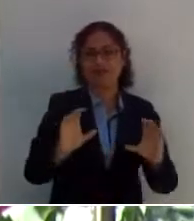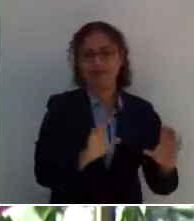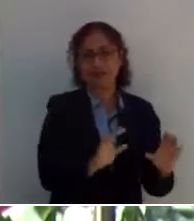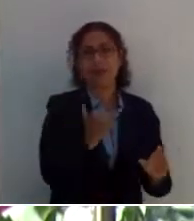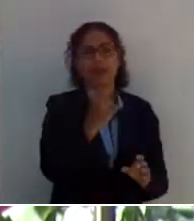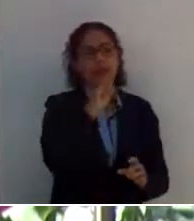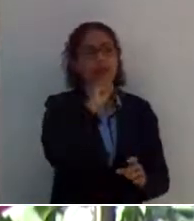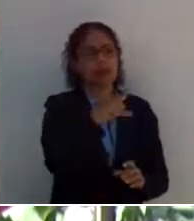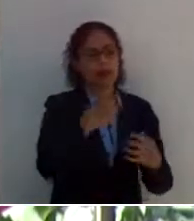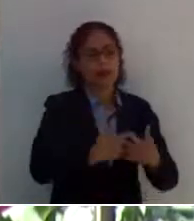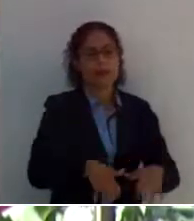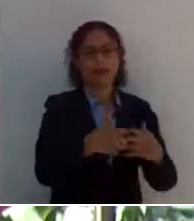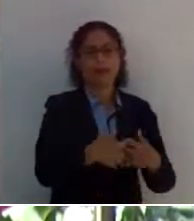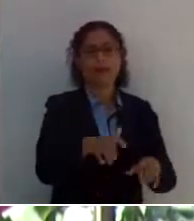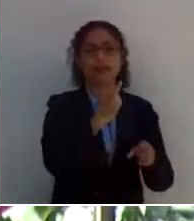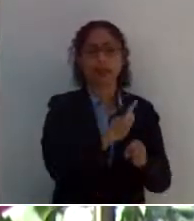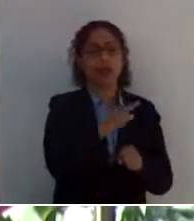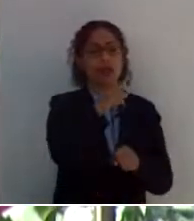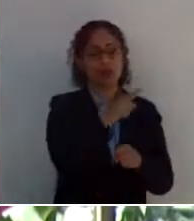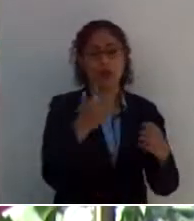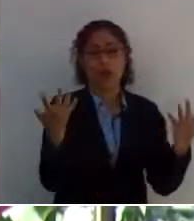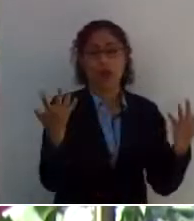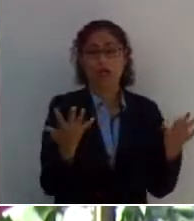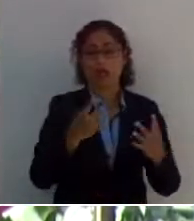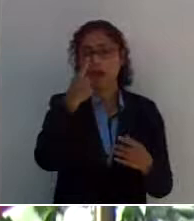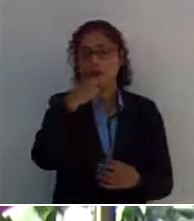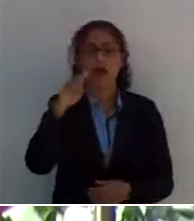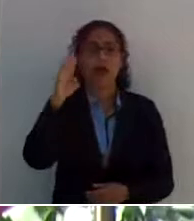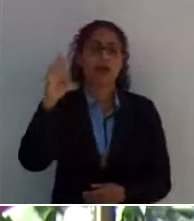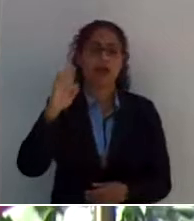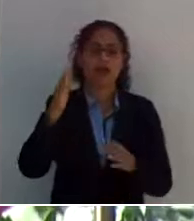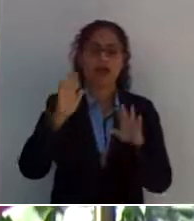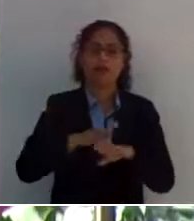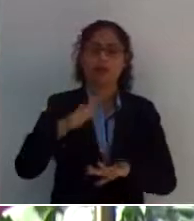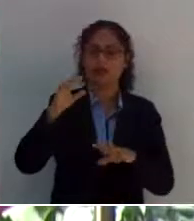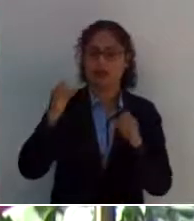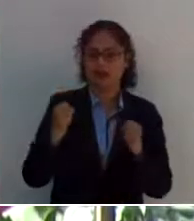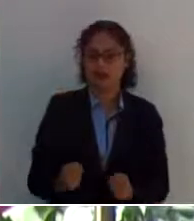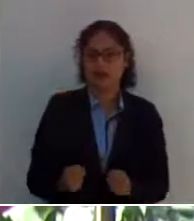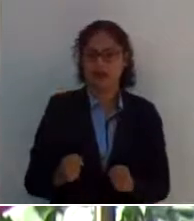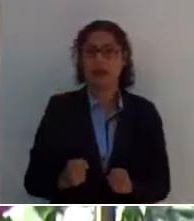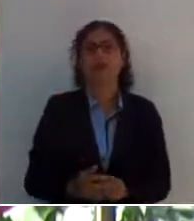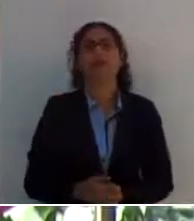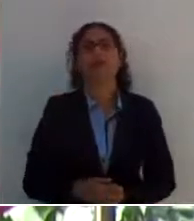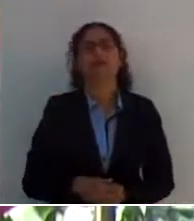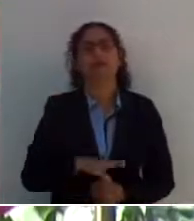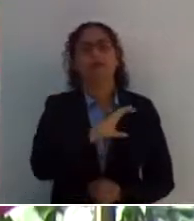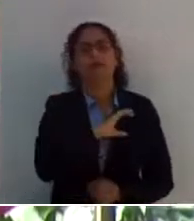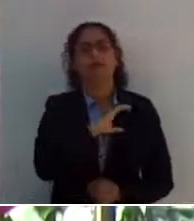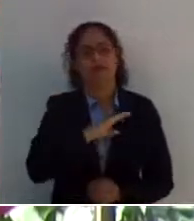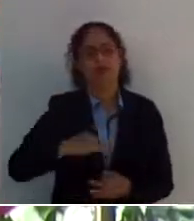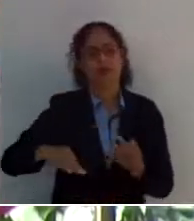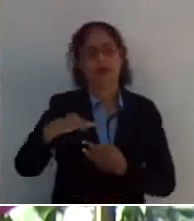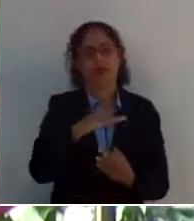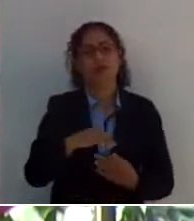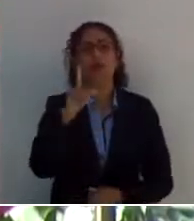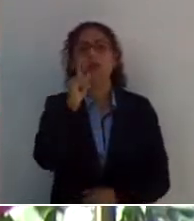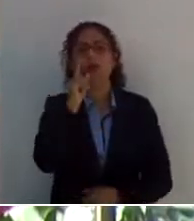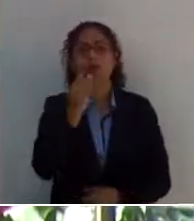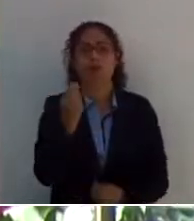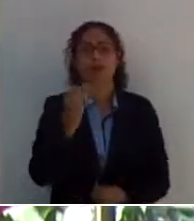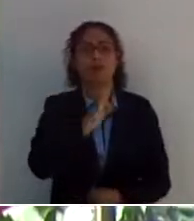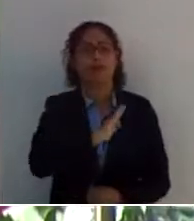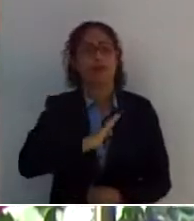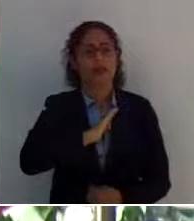empresariales y puedo constatar de tus acciones para lograr un Michoacán más seguro. Estimados policías, felicidades